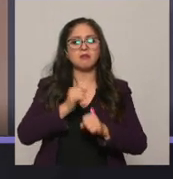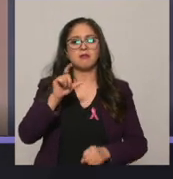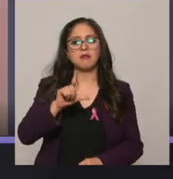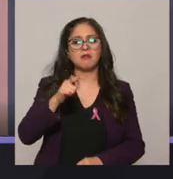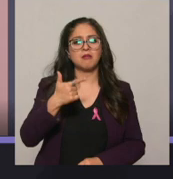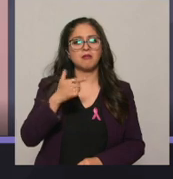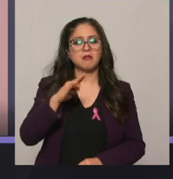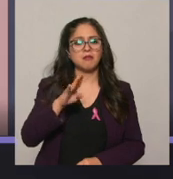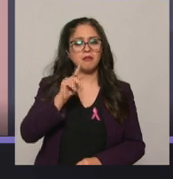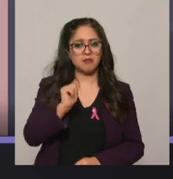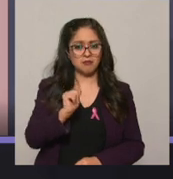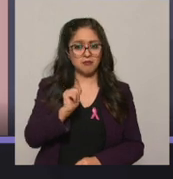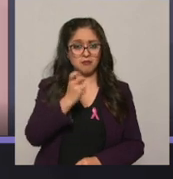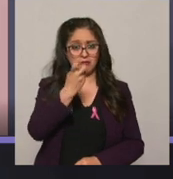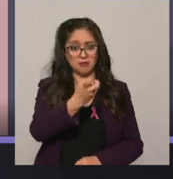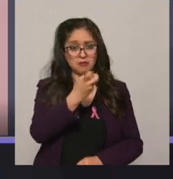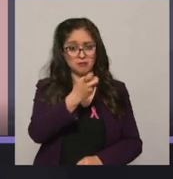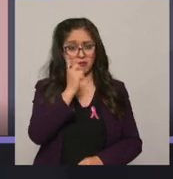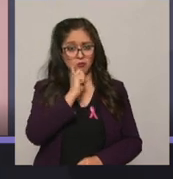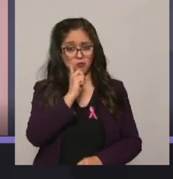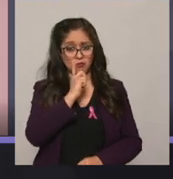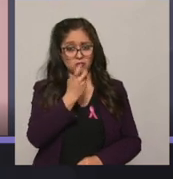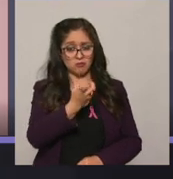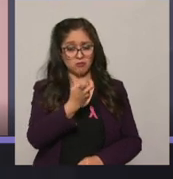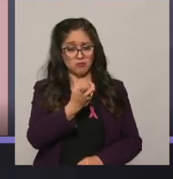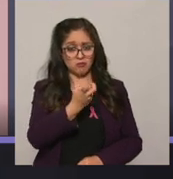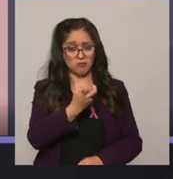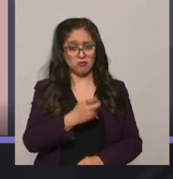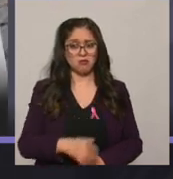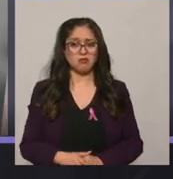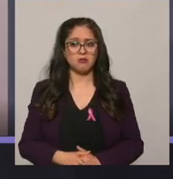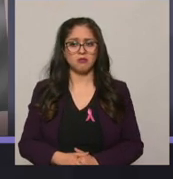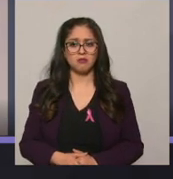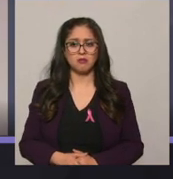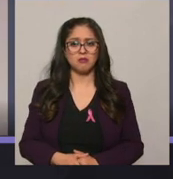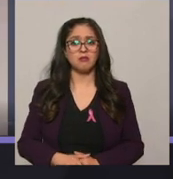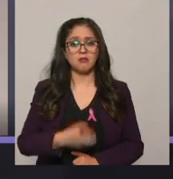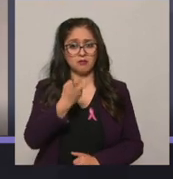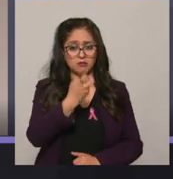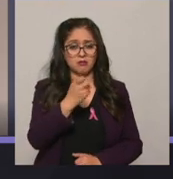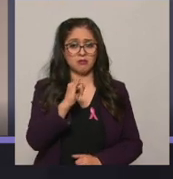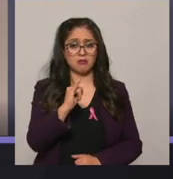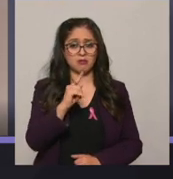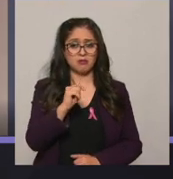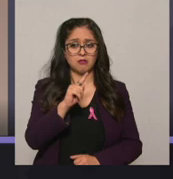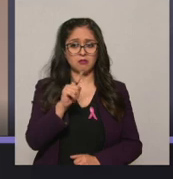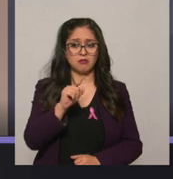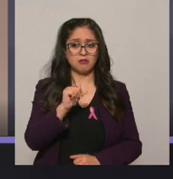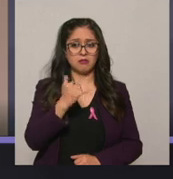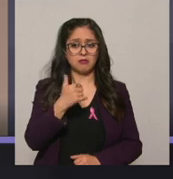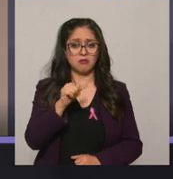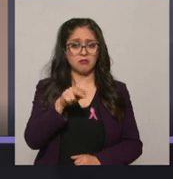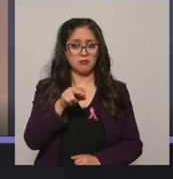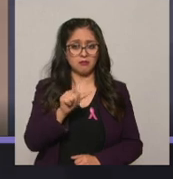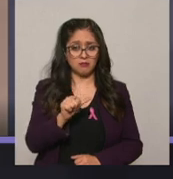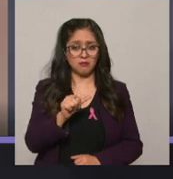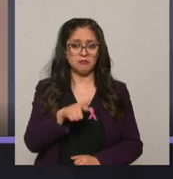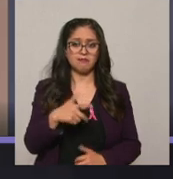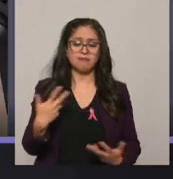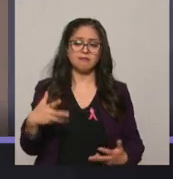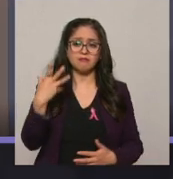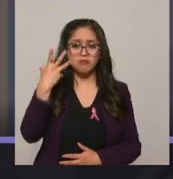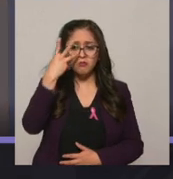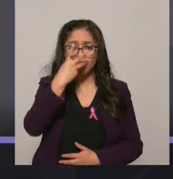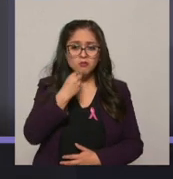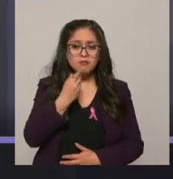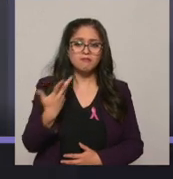en específico a lo que se refiere, ¿verdad?, al homicidio de odio. Vemos en pantalla a Itzayana. Uf, qué bella. Qué bella,